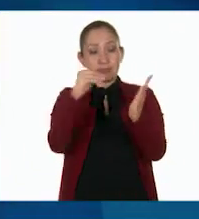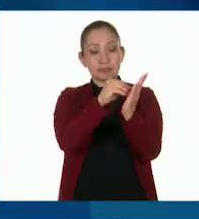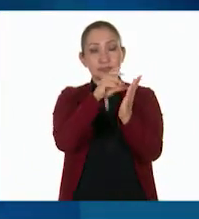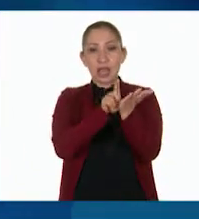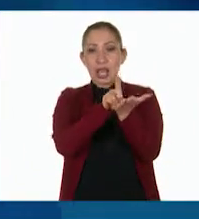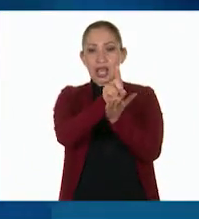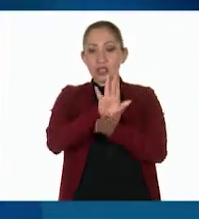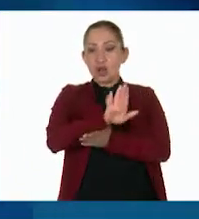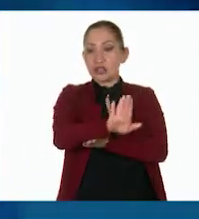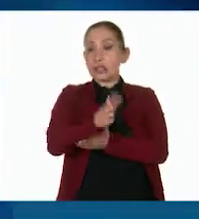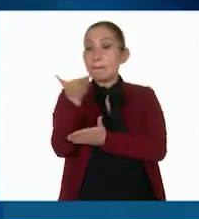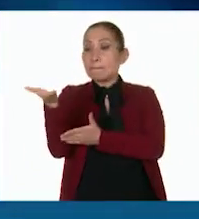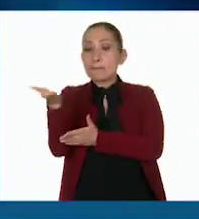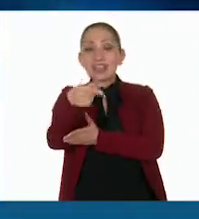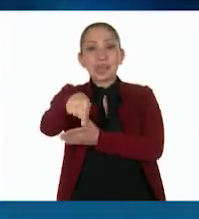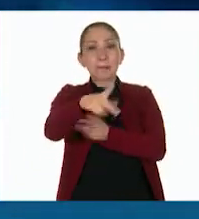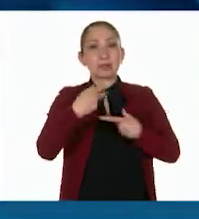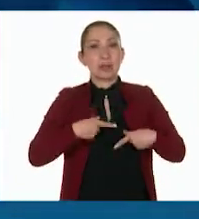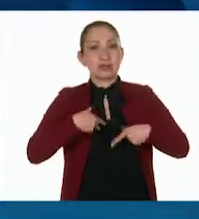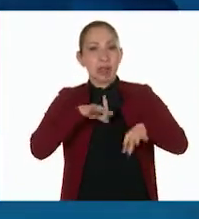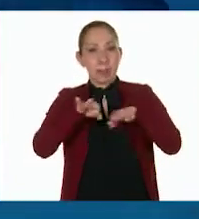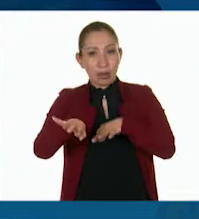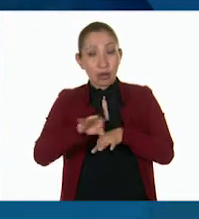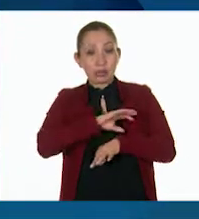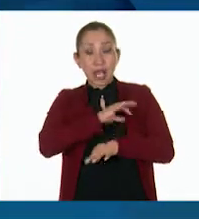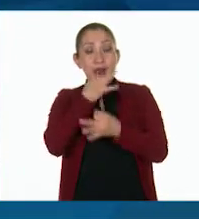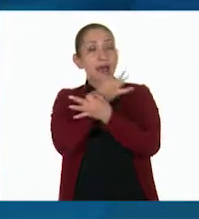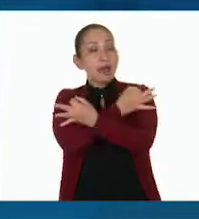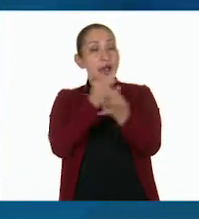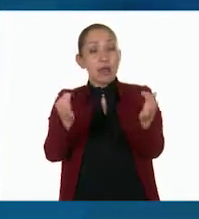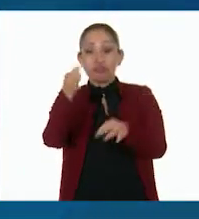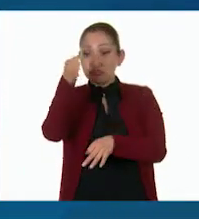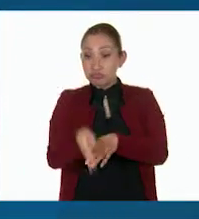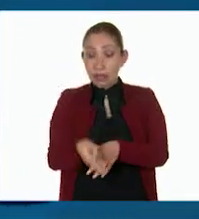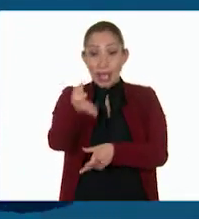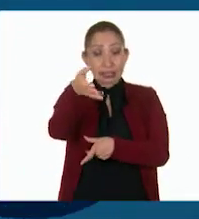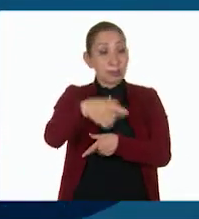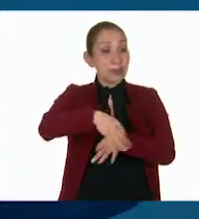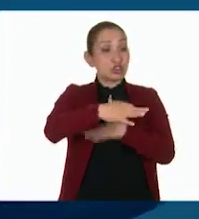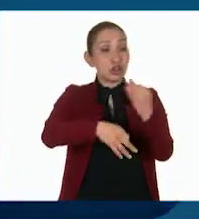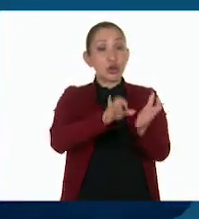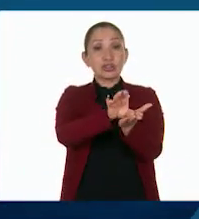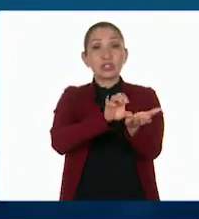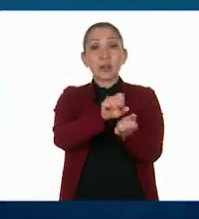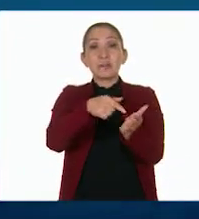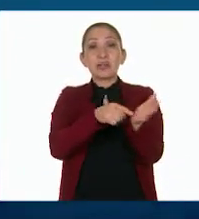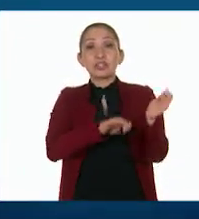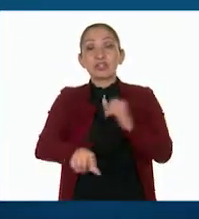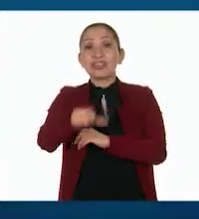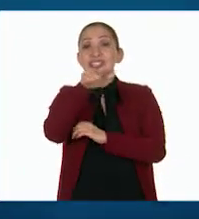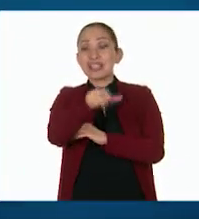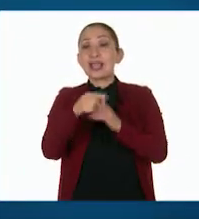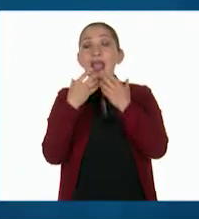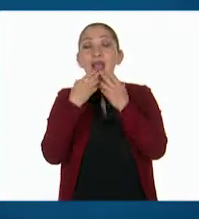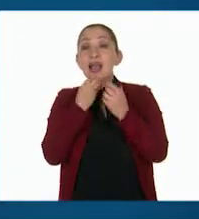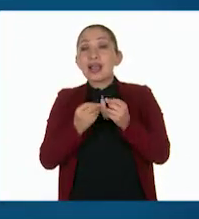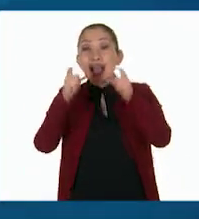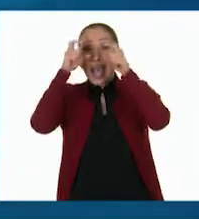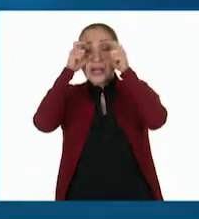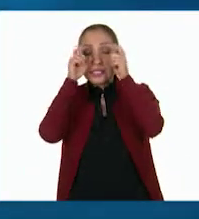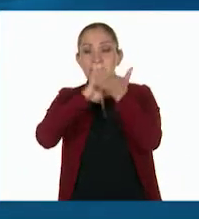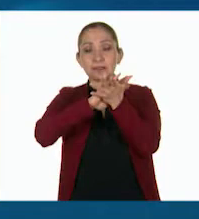los derechos y demandas de los trabajadores. Una vez promulgada y jurada la Constitución de 1917, Venustiano Carranza